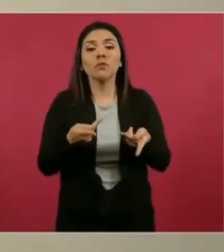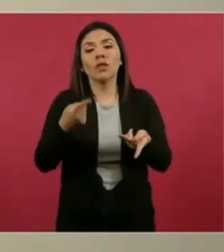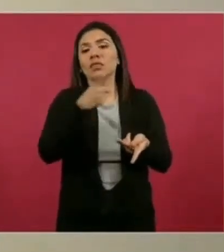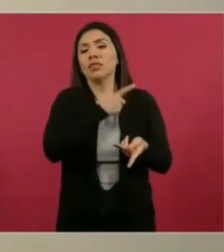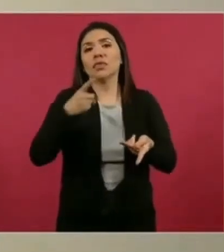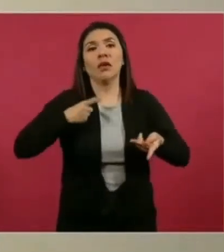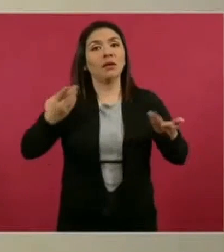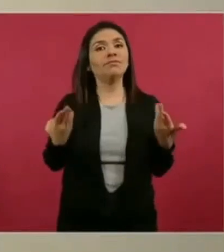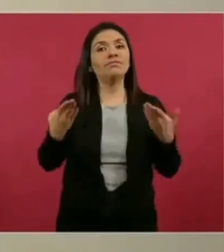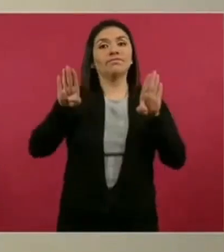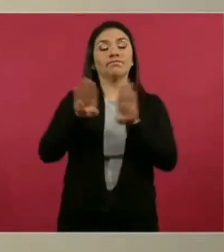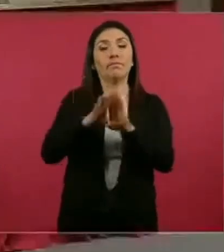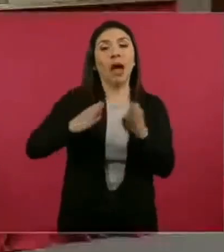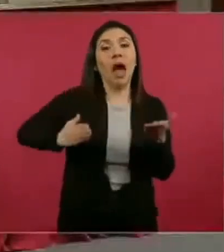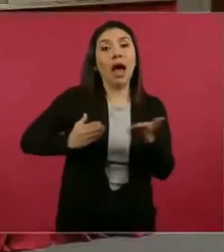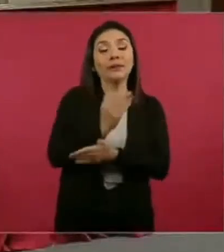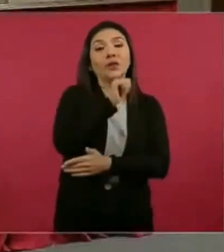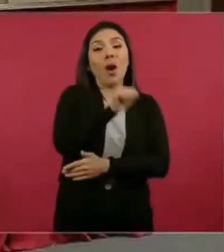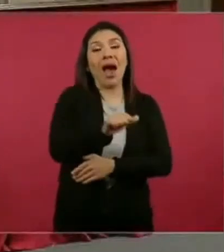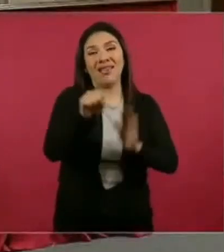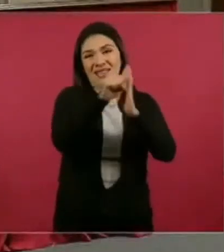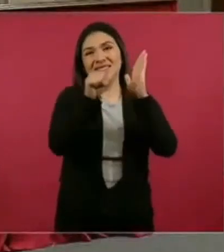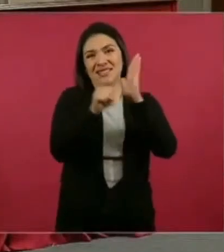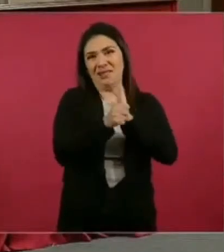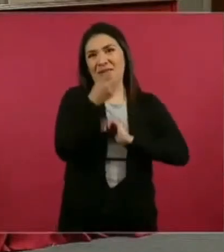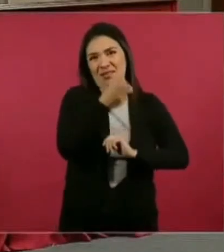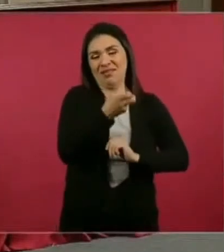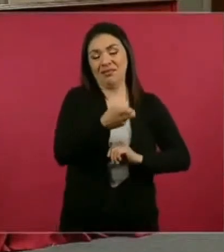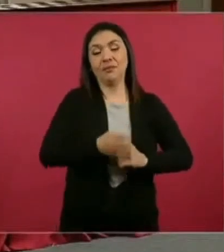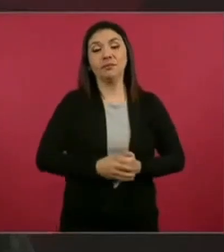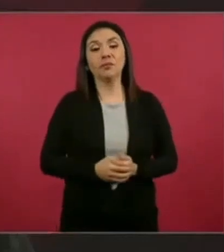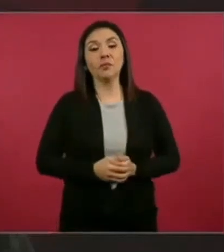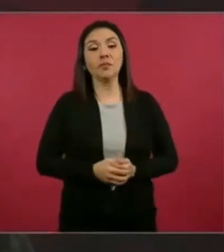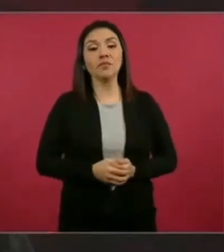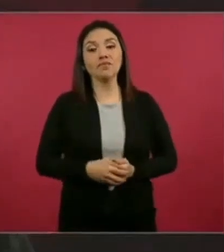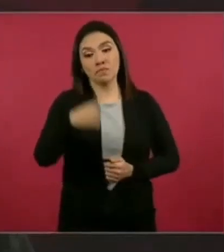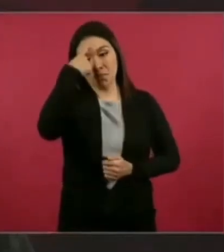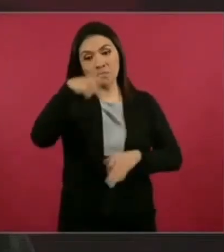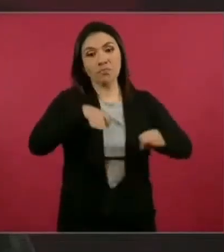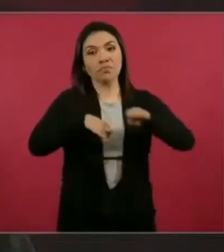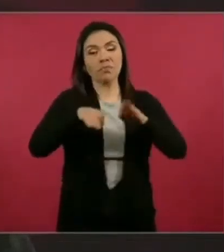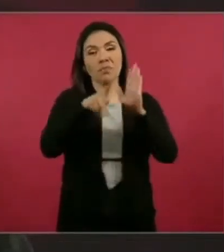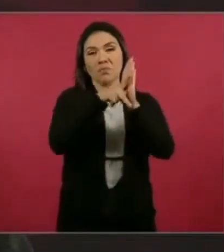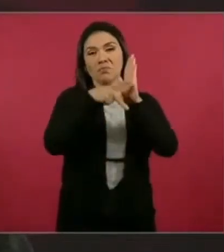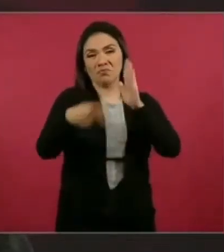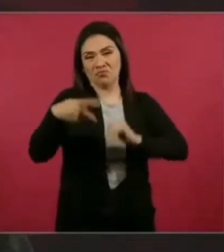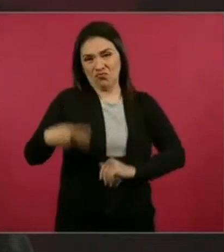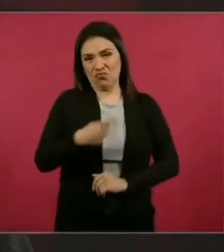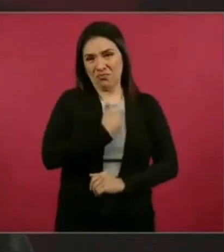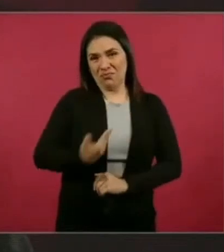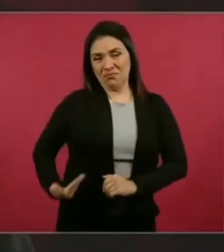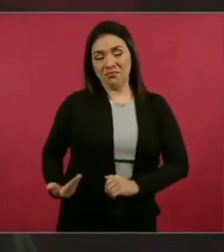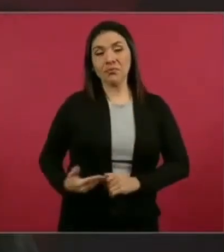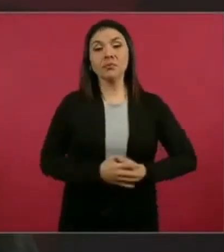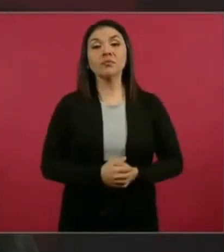cerrar cualquier acceso al sistema de acreditación de prensa de la Presidencia de la República.